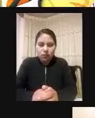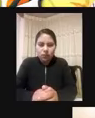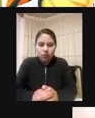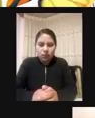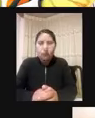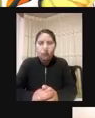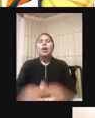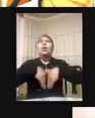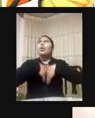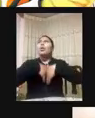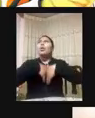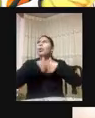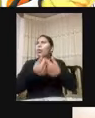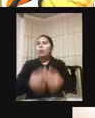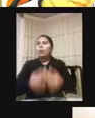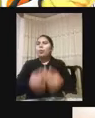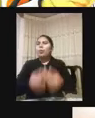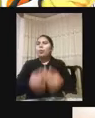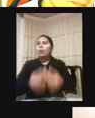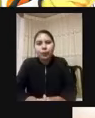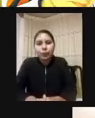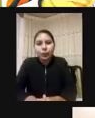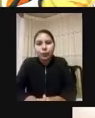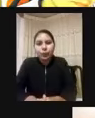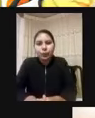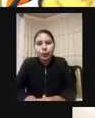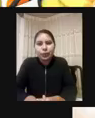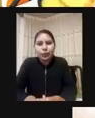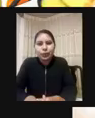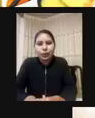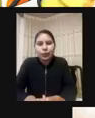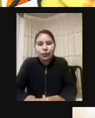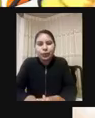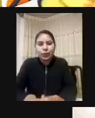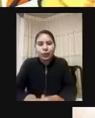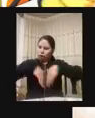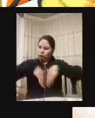terquedad o un berrinche en niños con síndrome de Down?